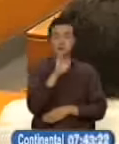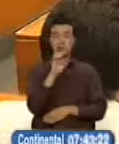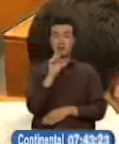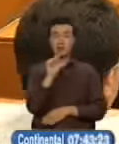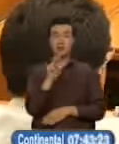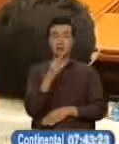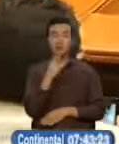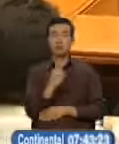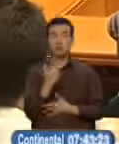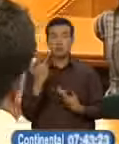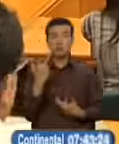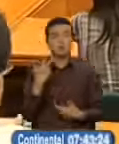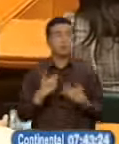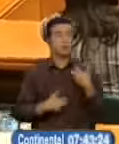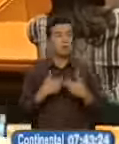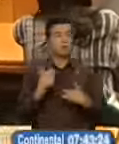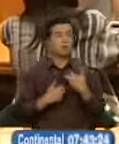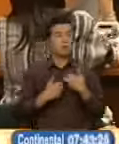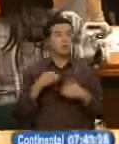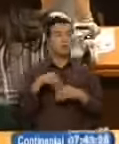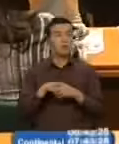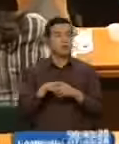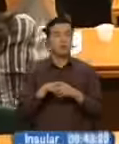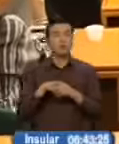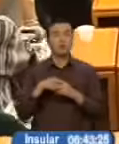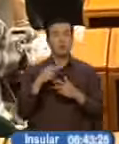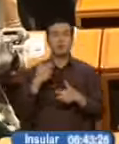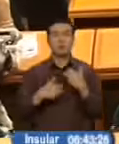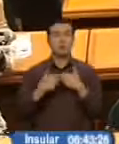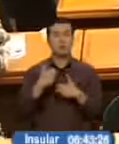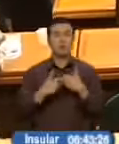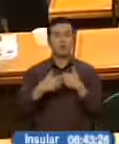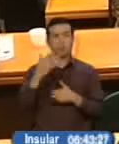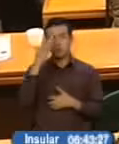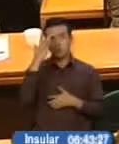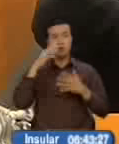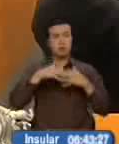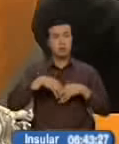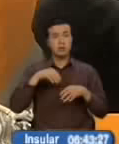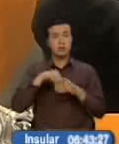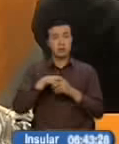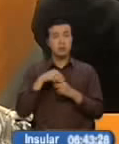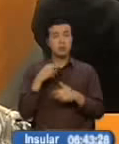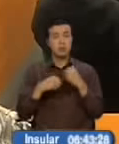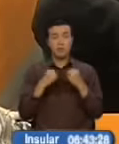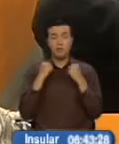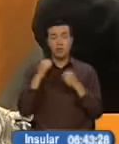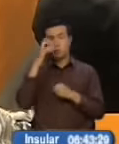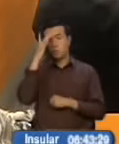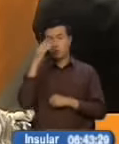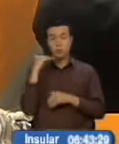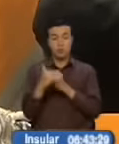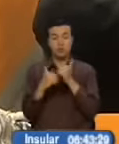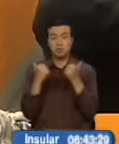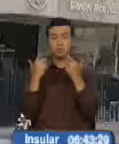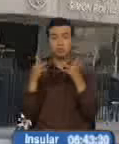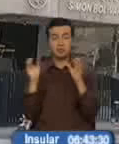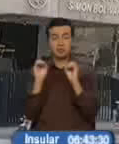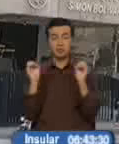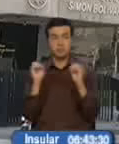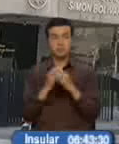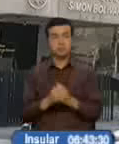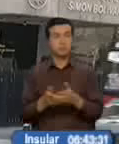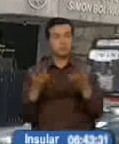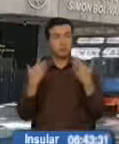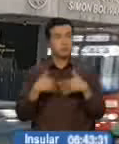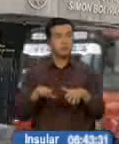dio como resultado que este centro de estudios se encuentre sumido en una crisis interna, es por no cumplir con el debido proceso.